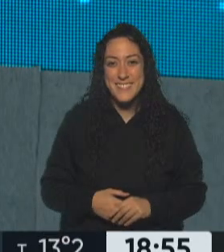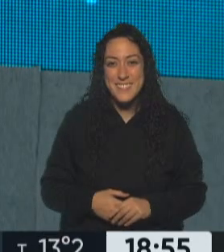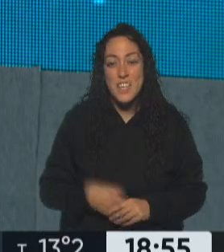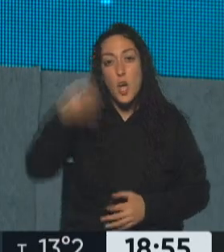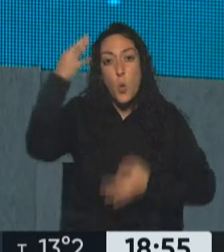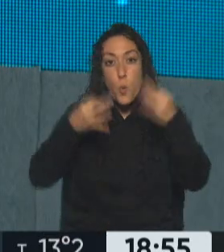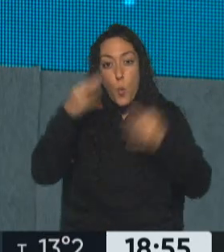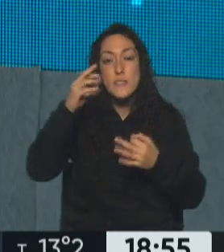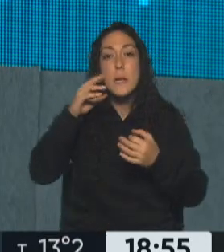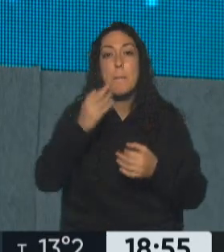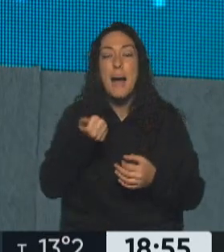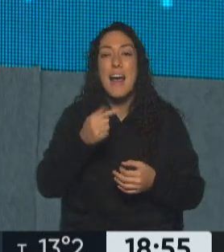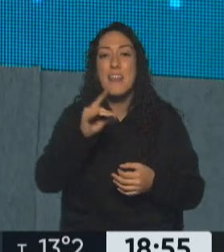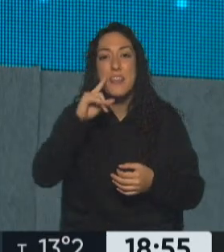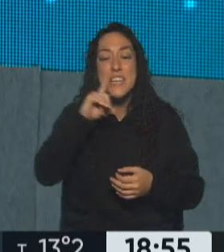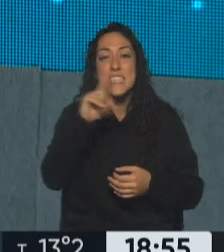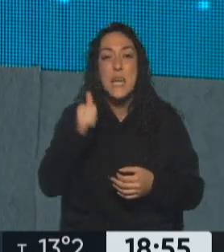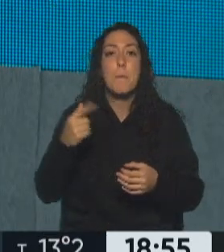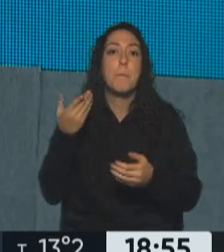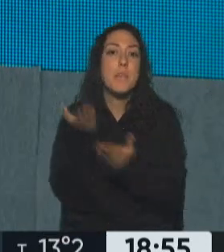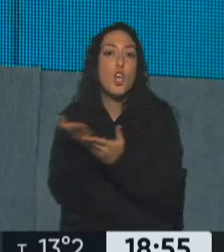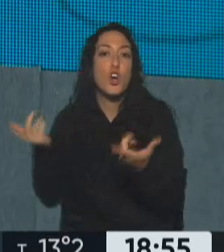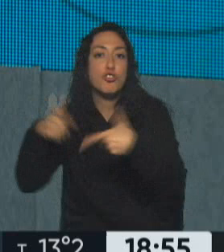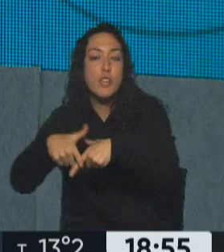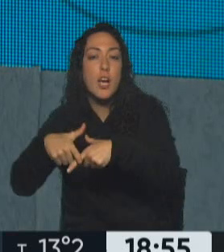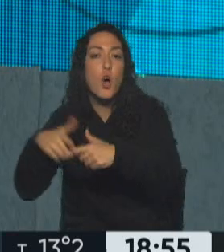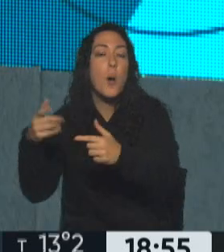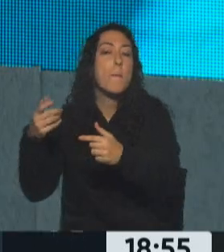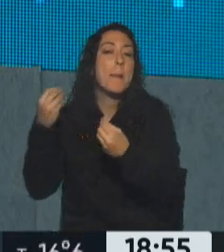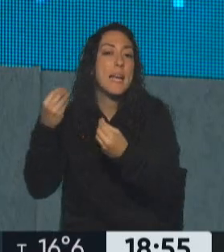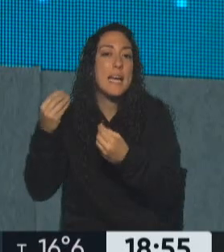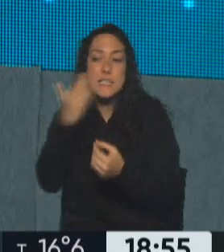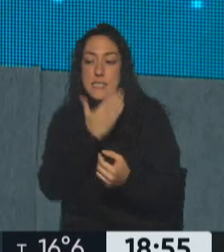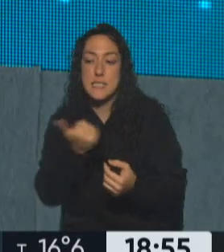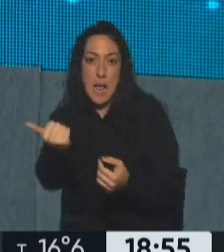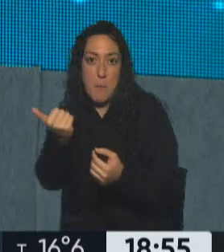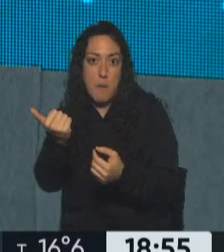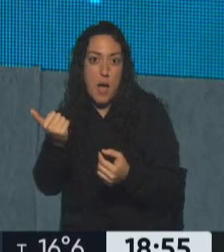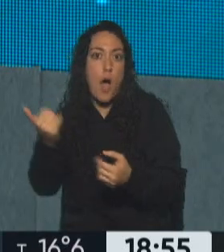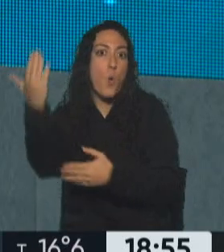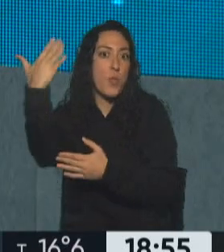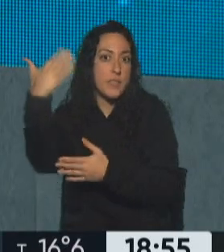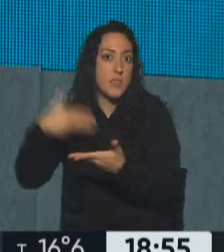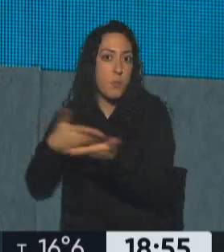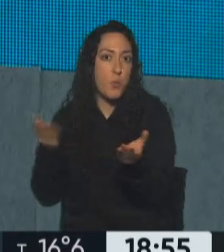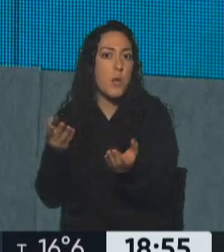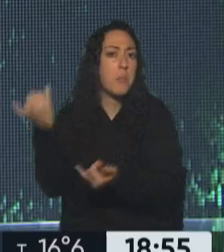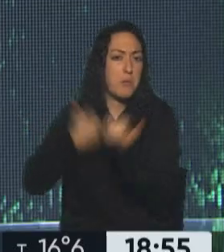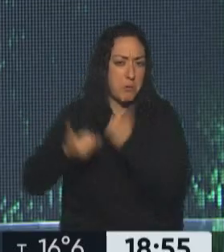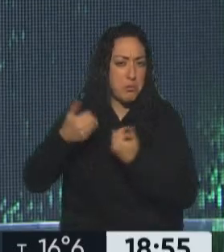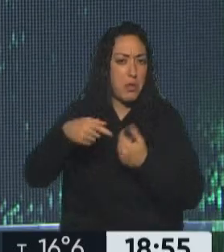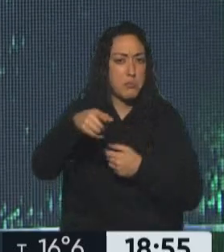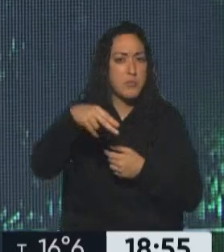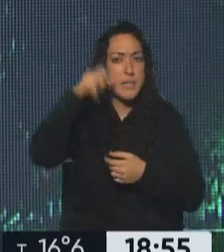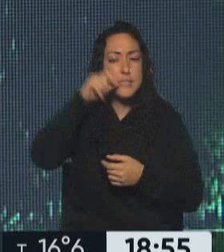El juez Alejo Ramos Padilla le pidió al Consejo de la Magistratura que lo cita a una audiencia pública. ¿Por qué? Esto nos va a contar Néstor Espósito. ¿Cómo estás, Néstor? ¿Qué tal? Buenas